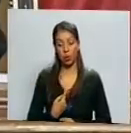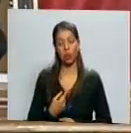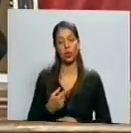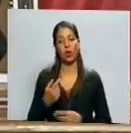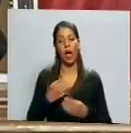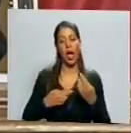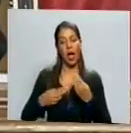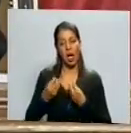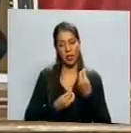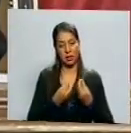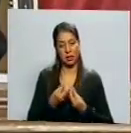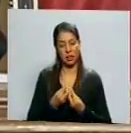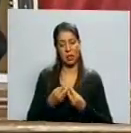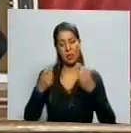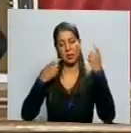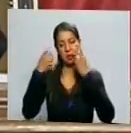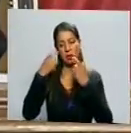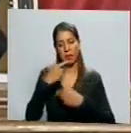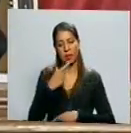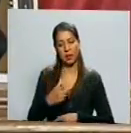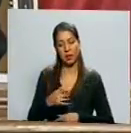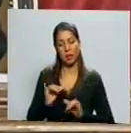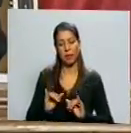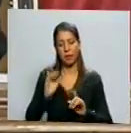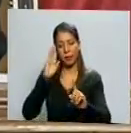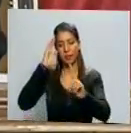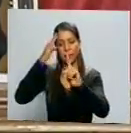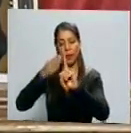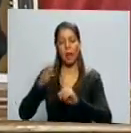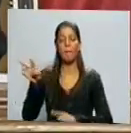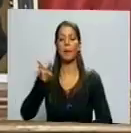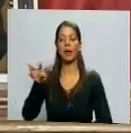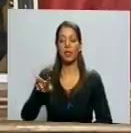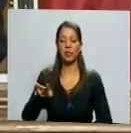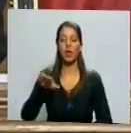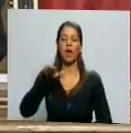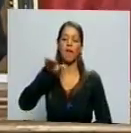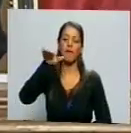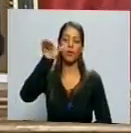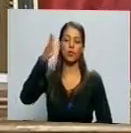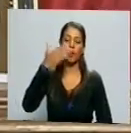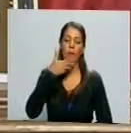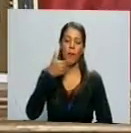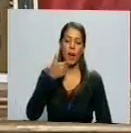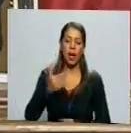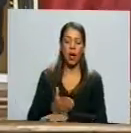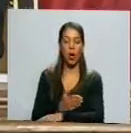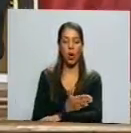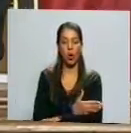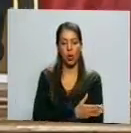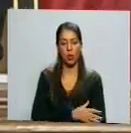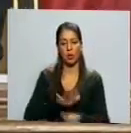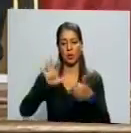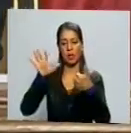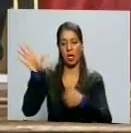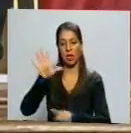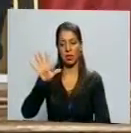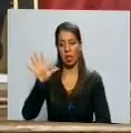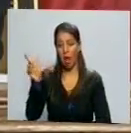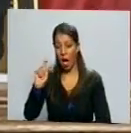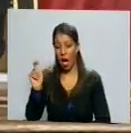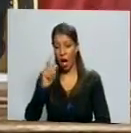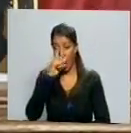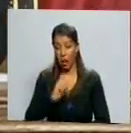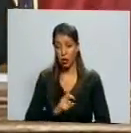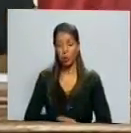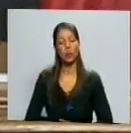como vaticinó el comandante Chávez, va a enrumbar la patria hacia un destino todavía mejor en los próximos 6 años. Muchísimas gracias,